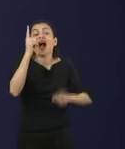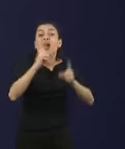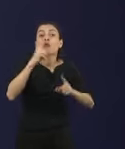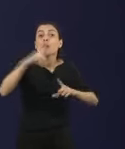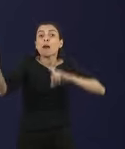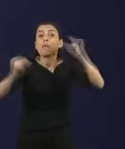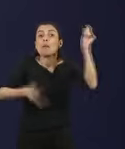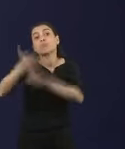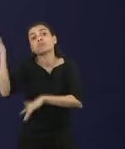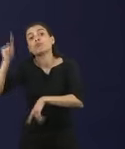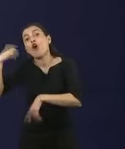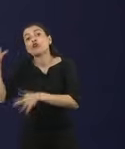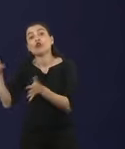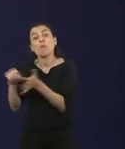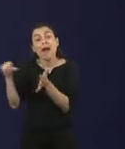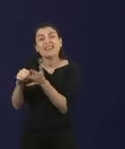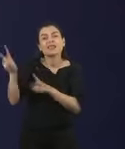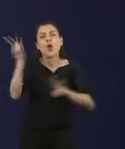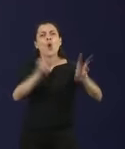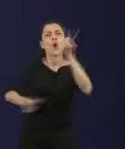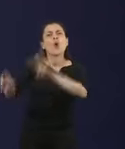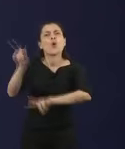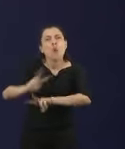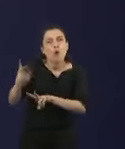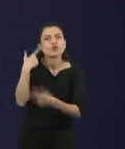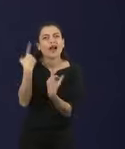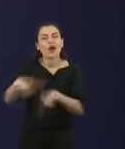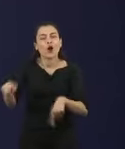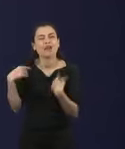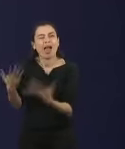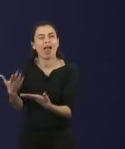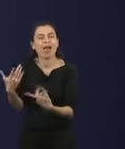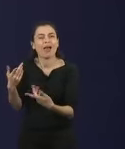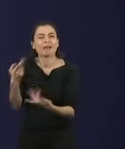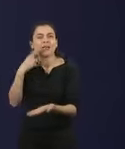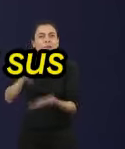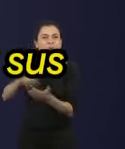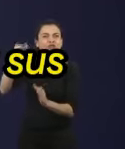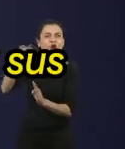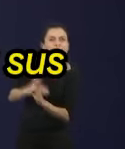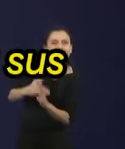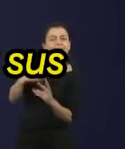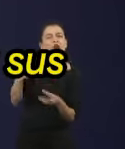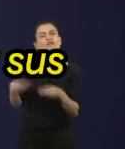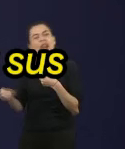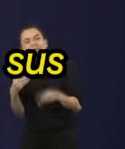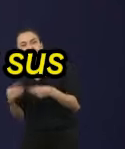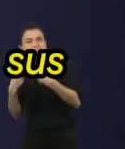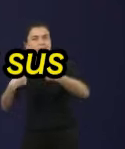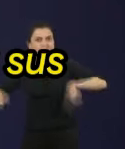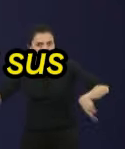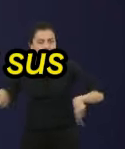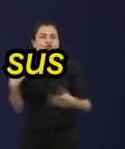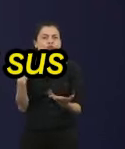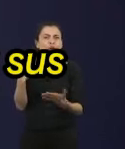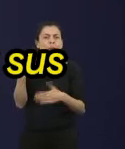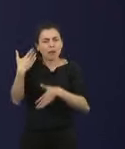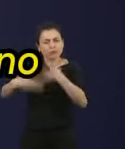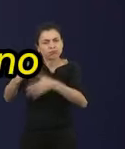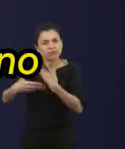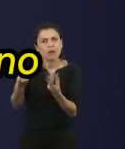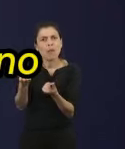país eh En búsqueda de mejores beneficios Fiscales o digamos mejores condiciones para sus